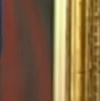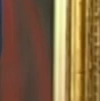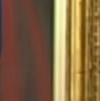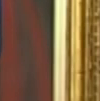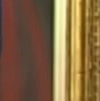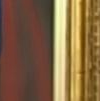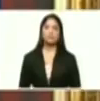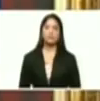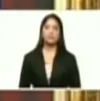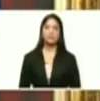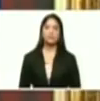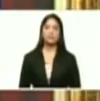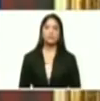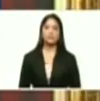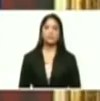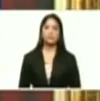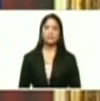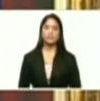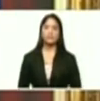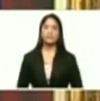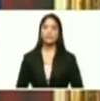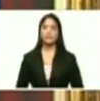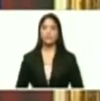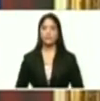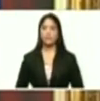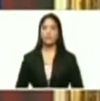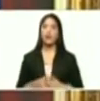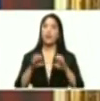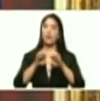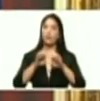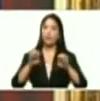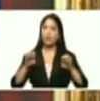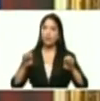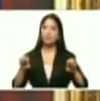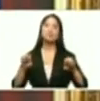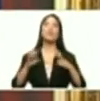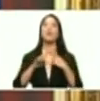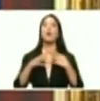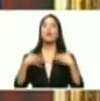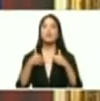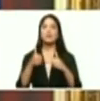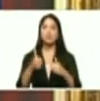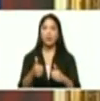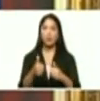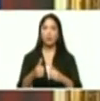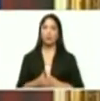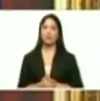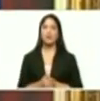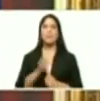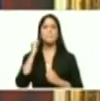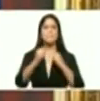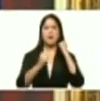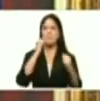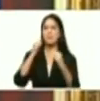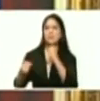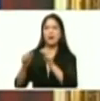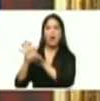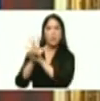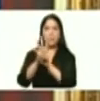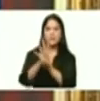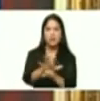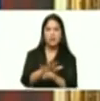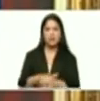al salario, su derecho al acceso, a los servicios públicos, a la educación, a la salud, y para masacrarlo, para perseguirlo,